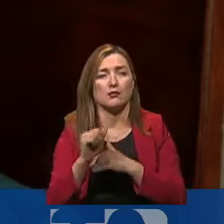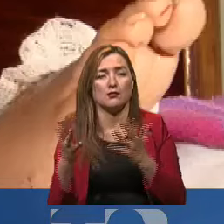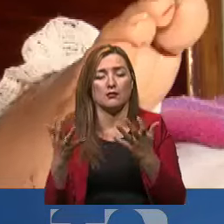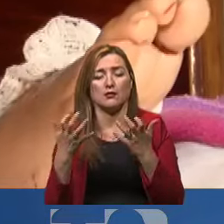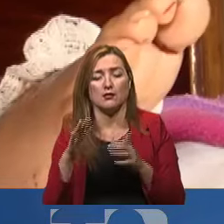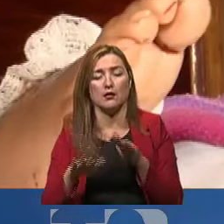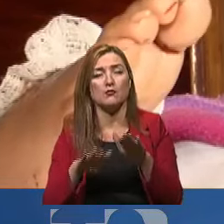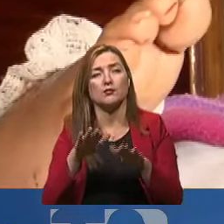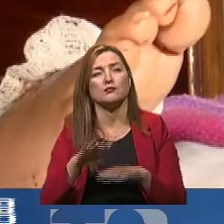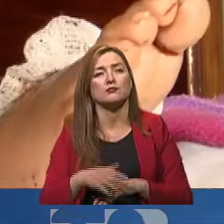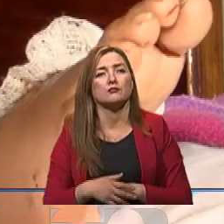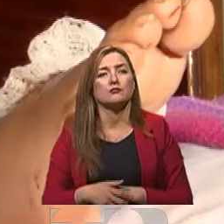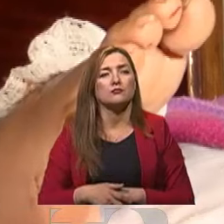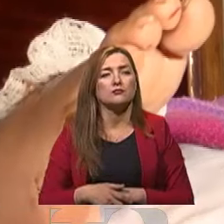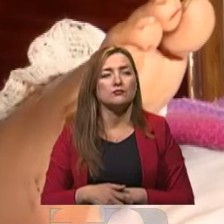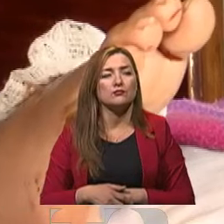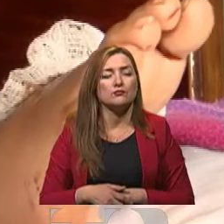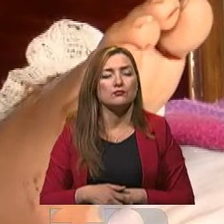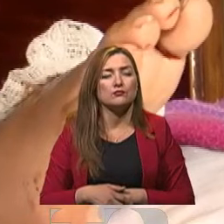a caminar.